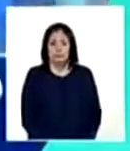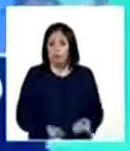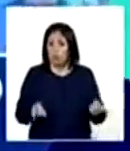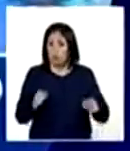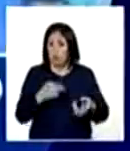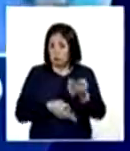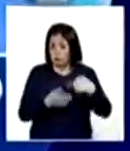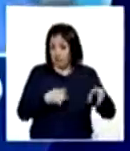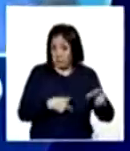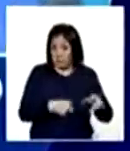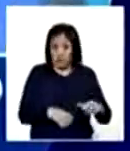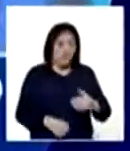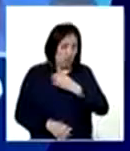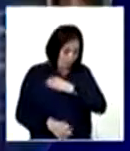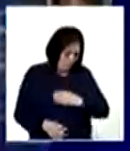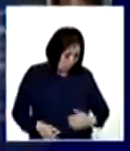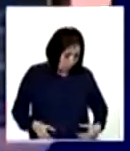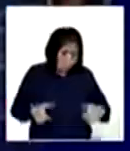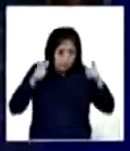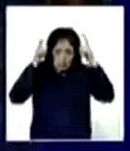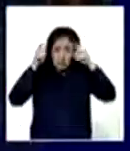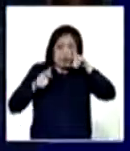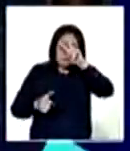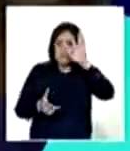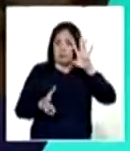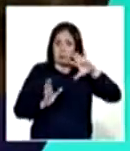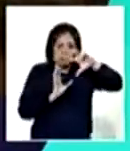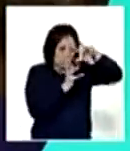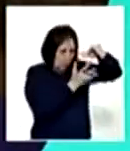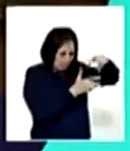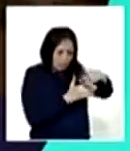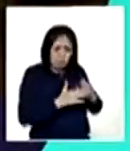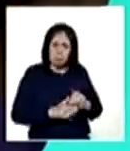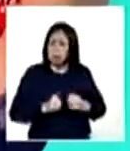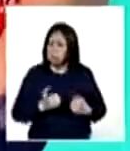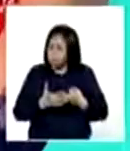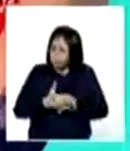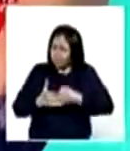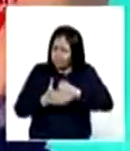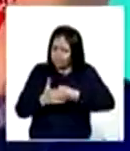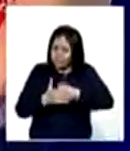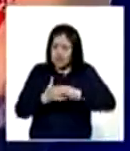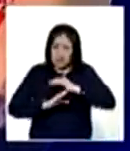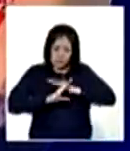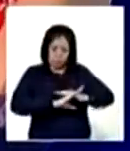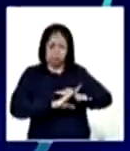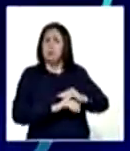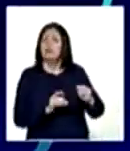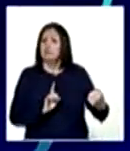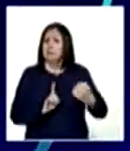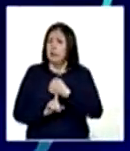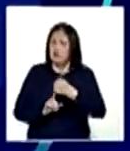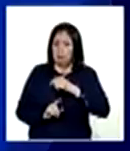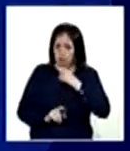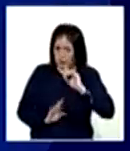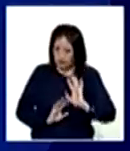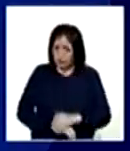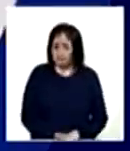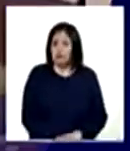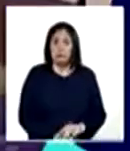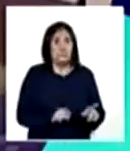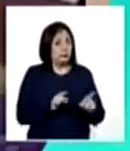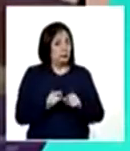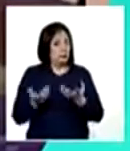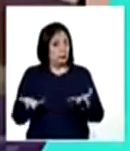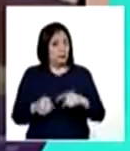Volver. Miss Perú en los ojos del mundo por promover lucha contra la violencia hacia las mujeres. Y también